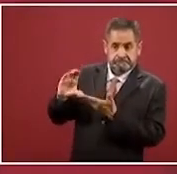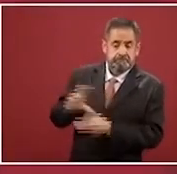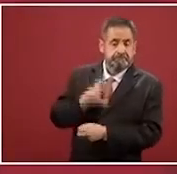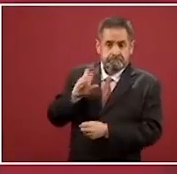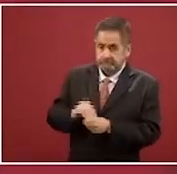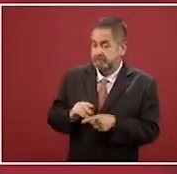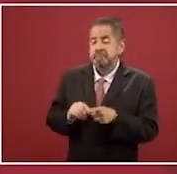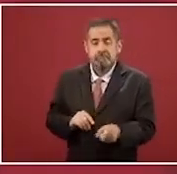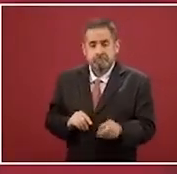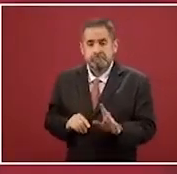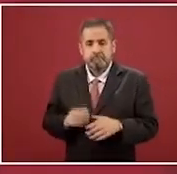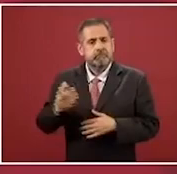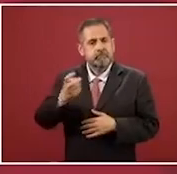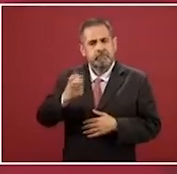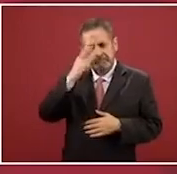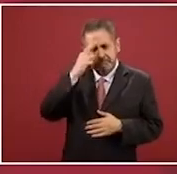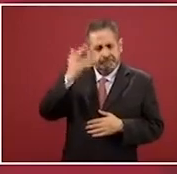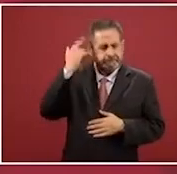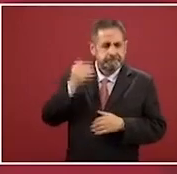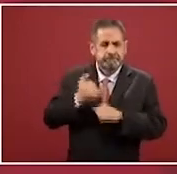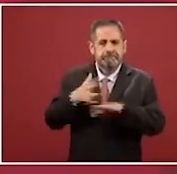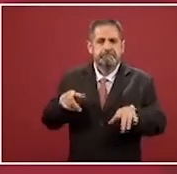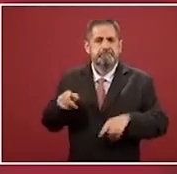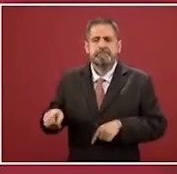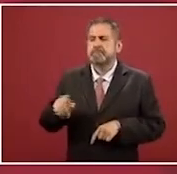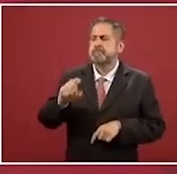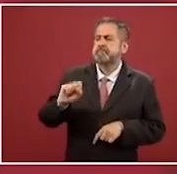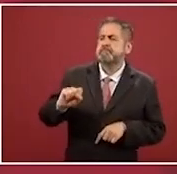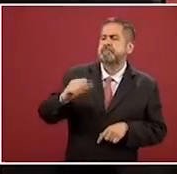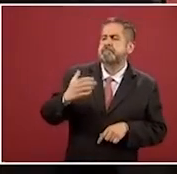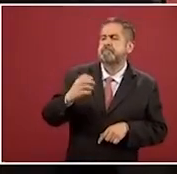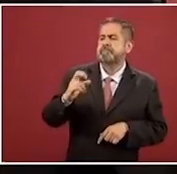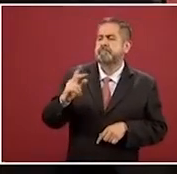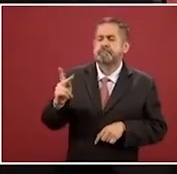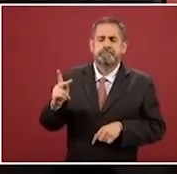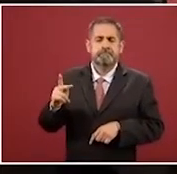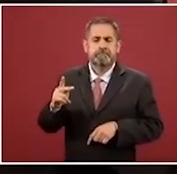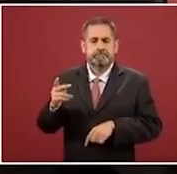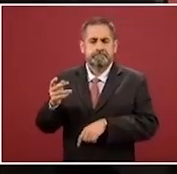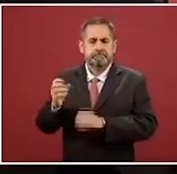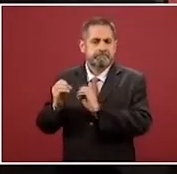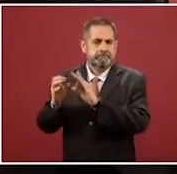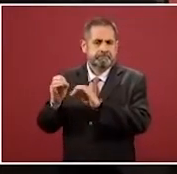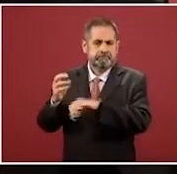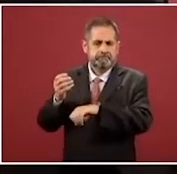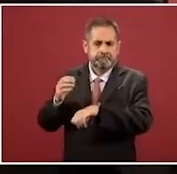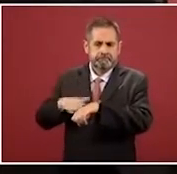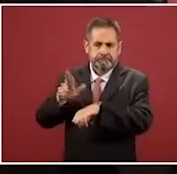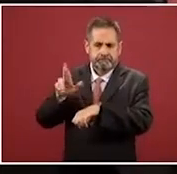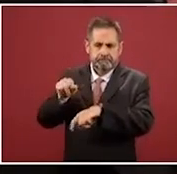Eso fue el informe que presentó la Oficialía Mayor.